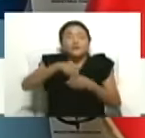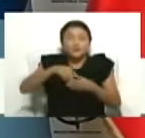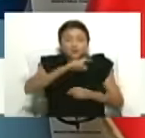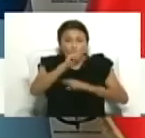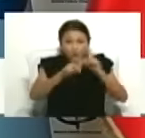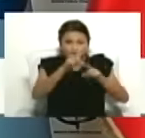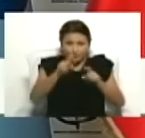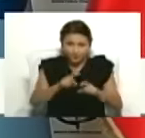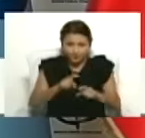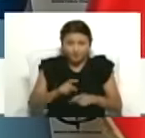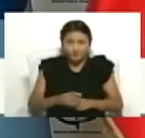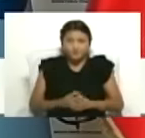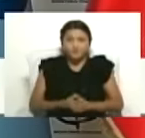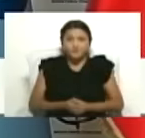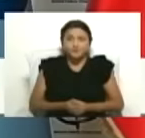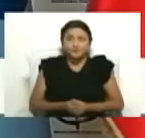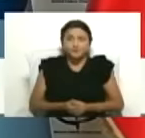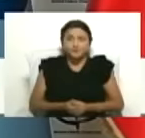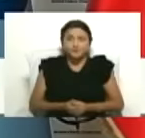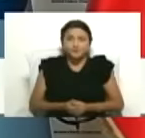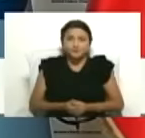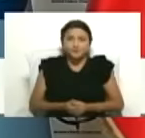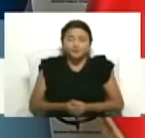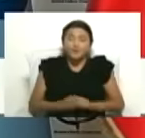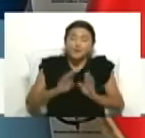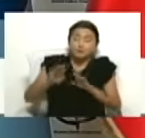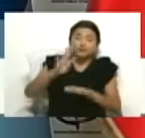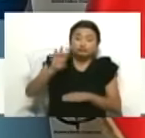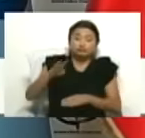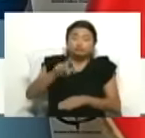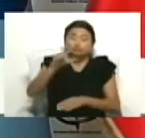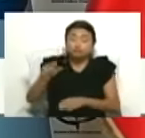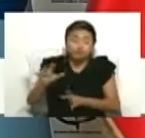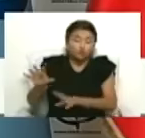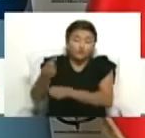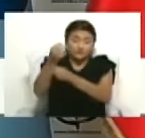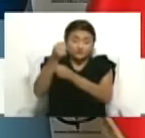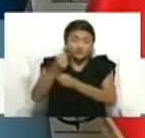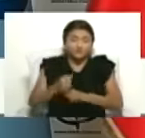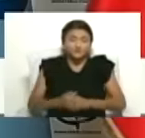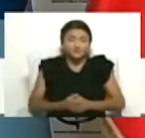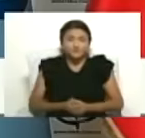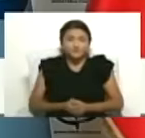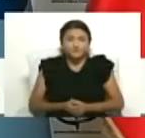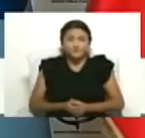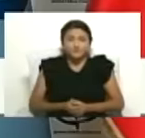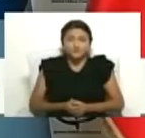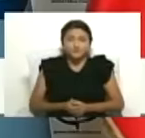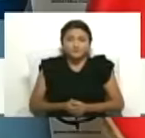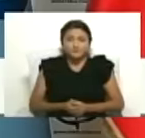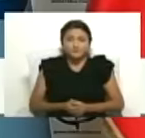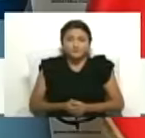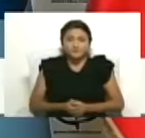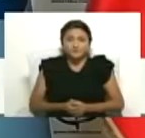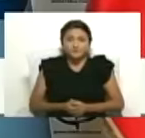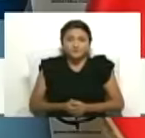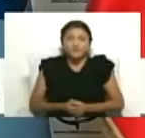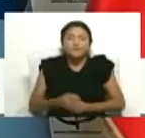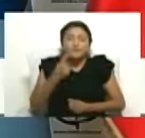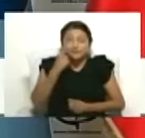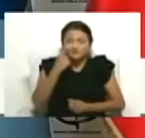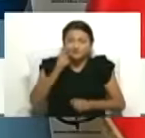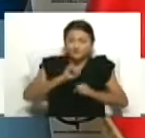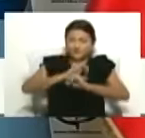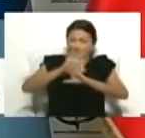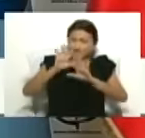referéndum consultivo por la Guayana Esequiba. Eso se sintió y se vio claramente,